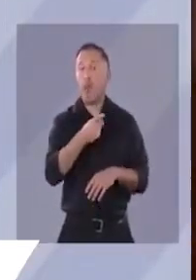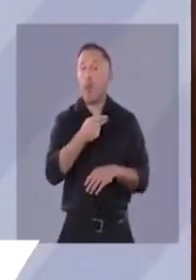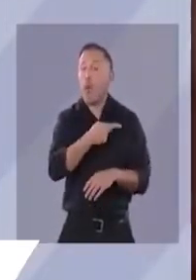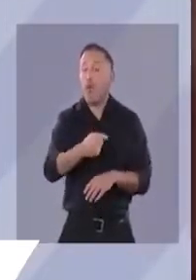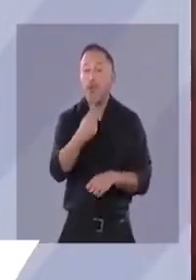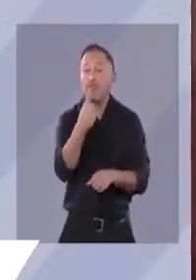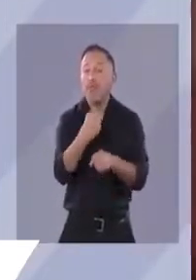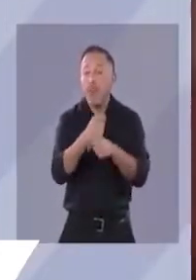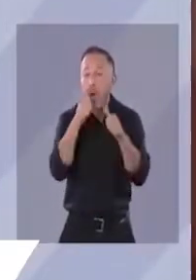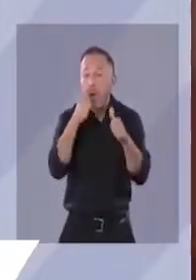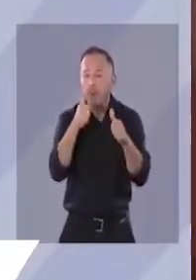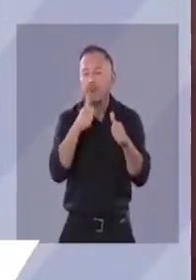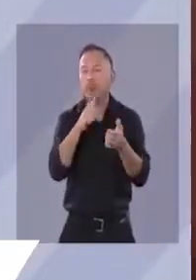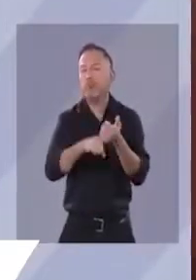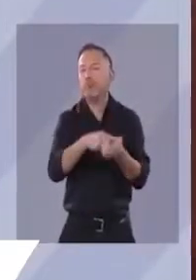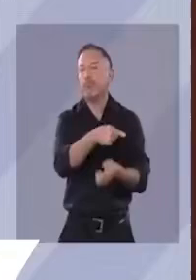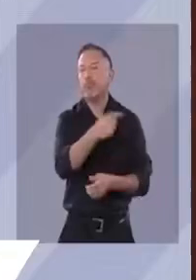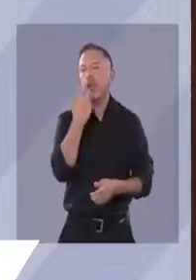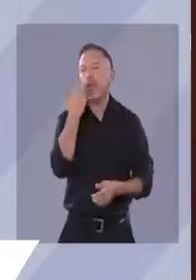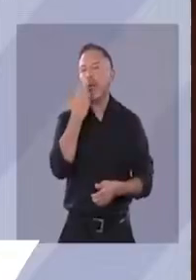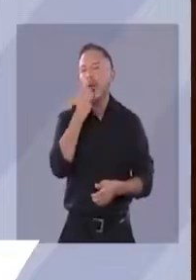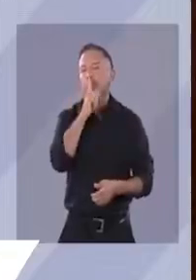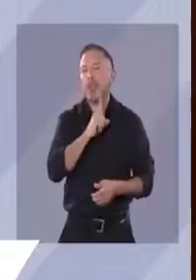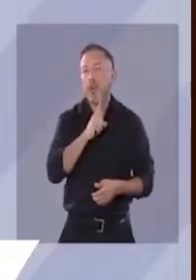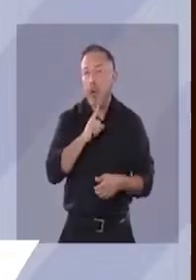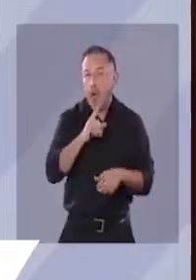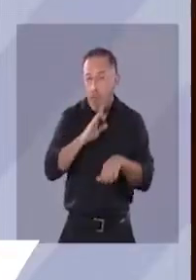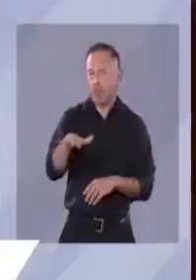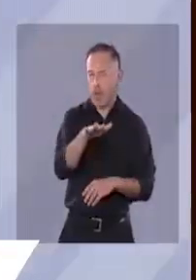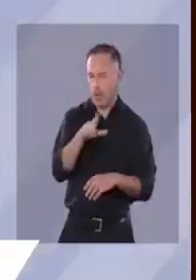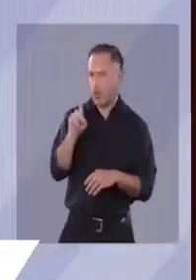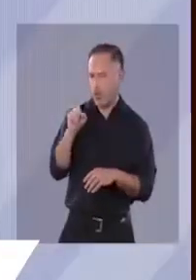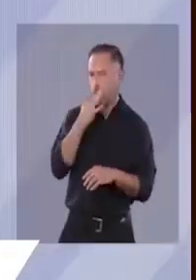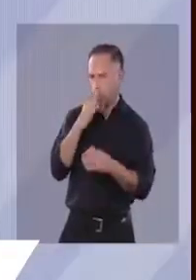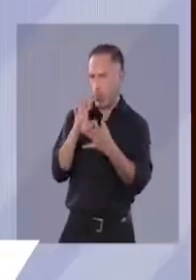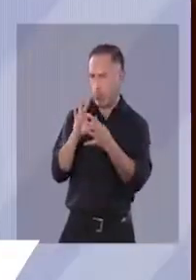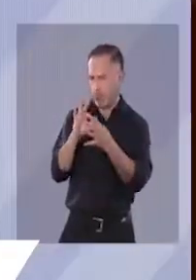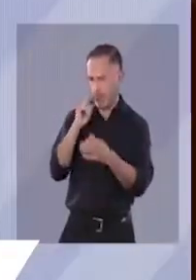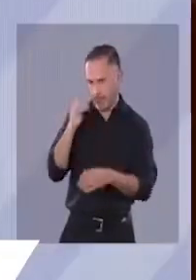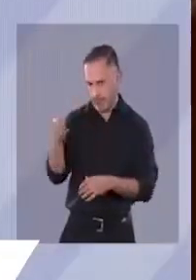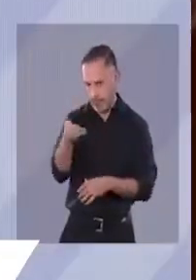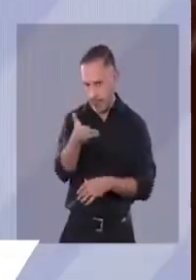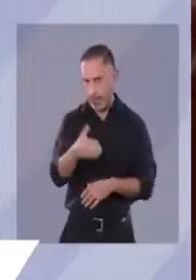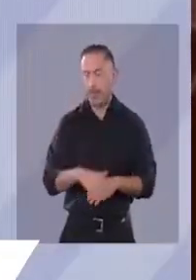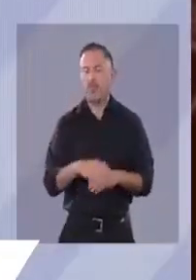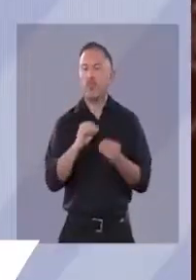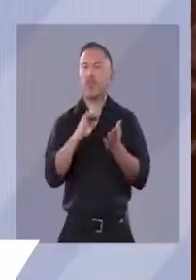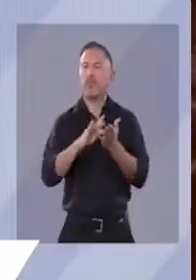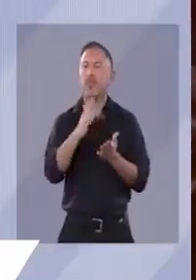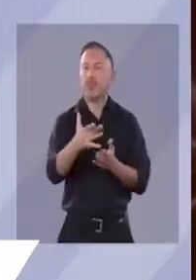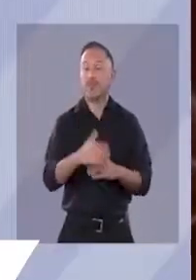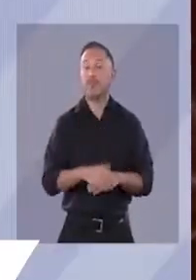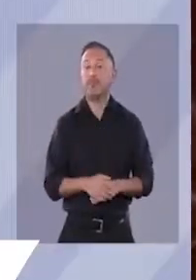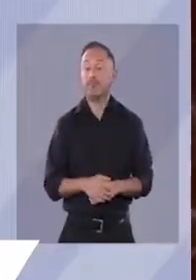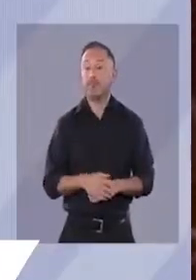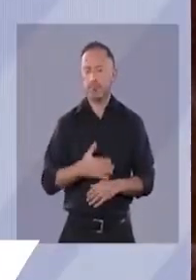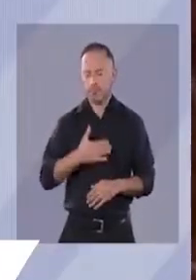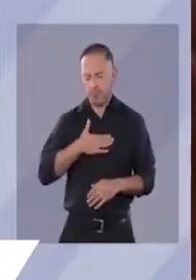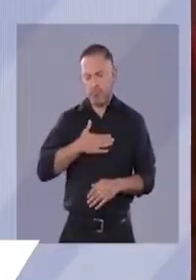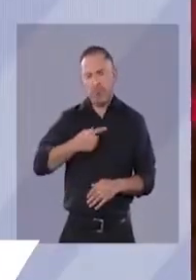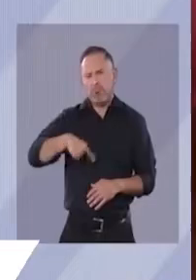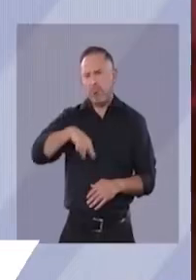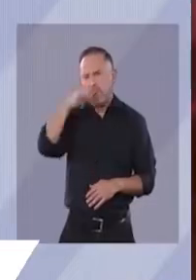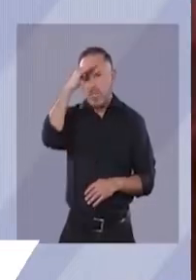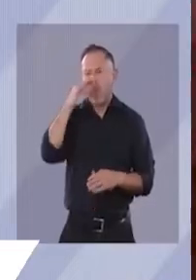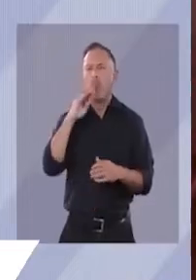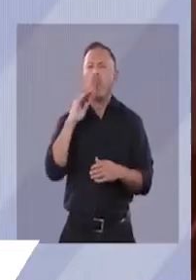más pobres. Eso es lo que no dicen, y recordar que muchas de las cosas que estaban en la Constitución las fueron